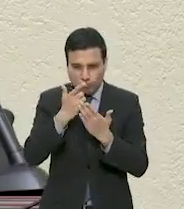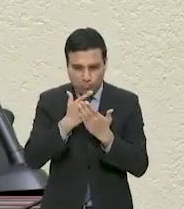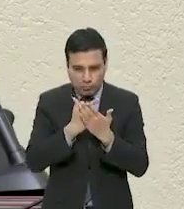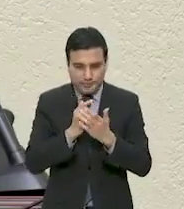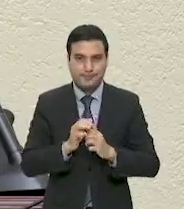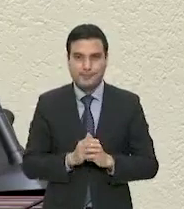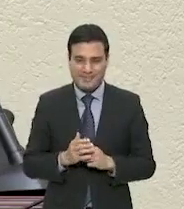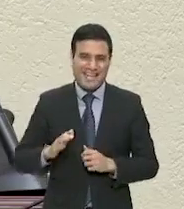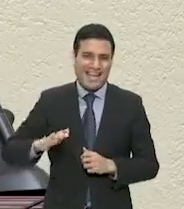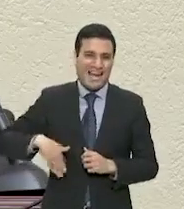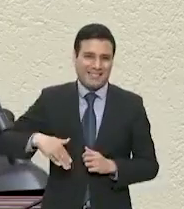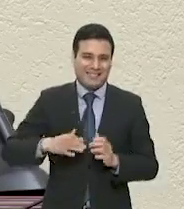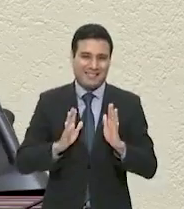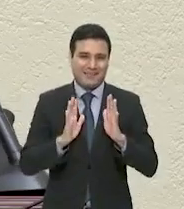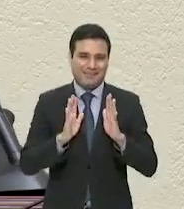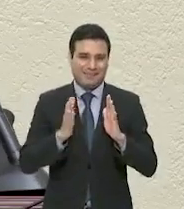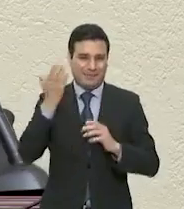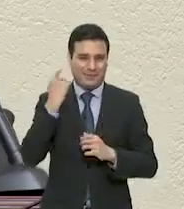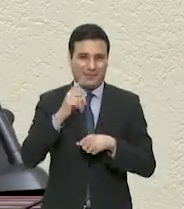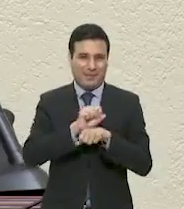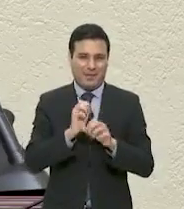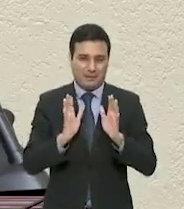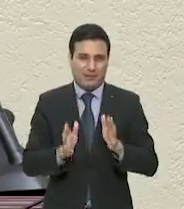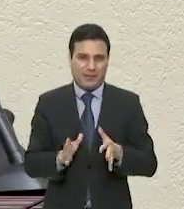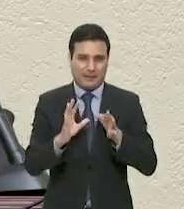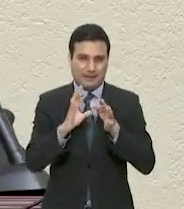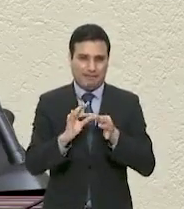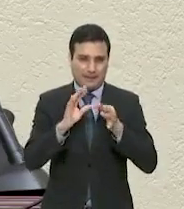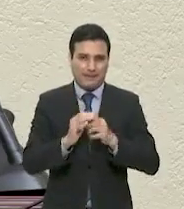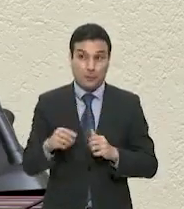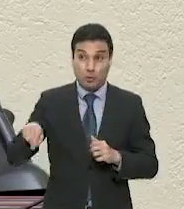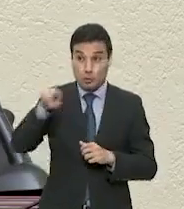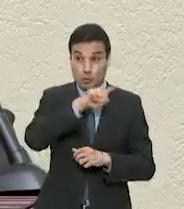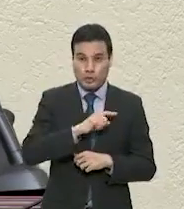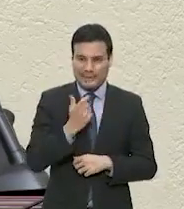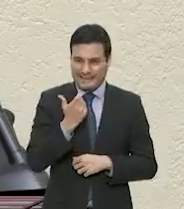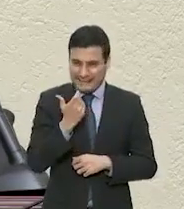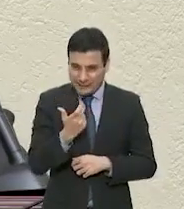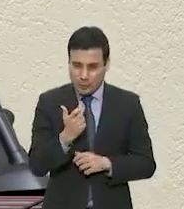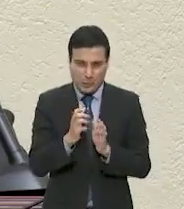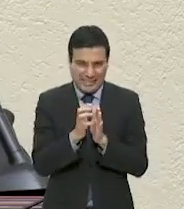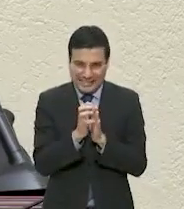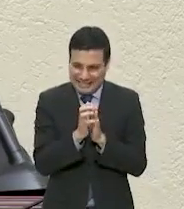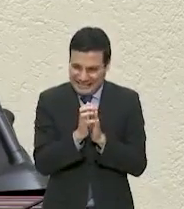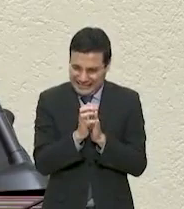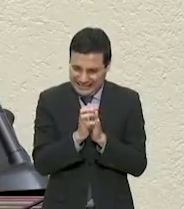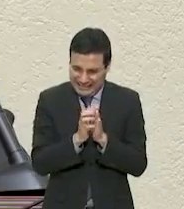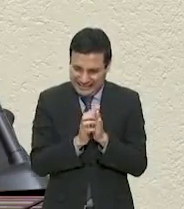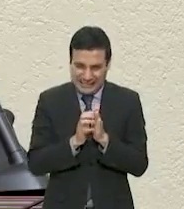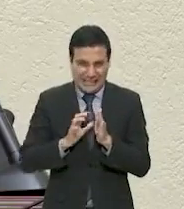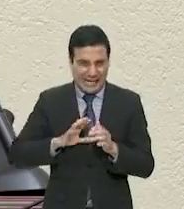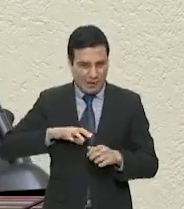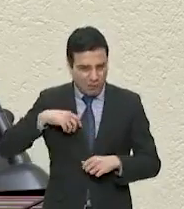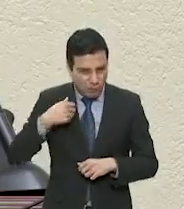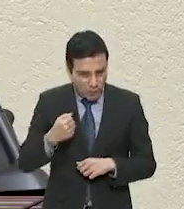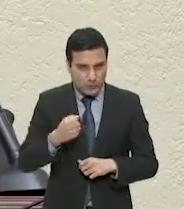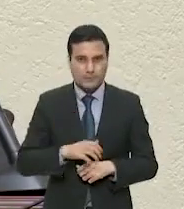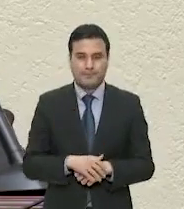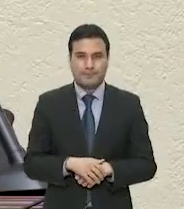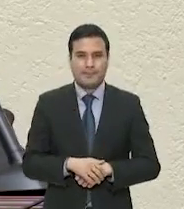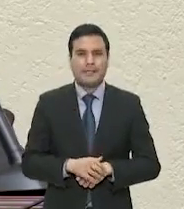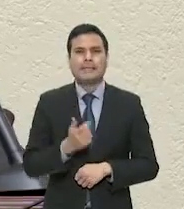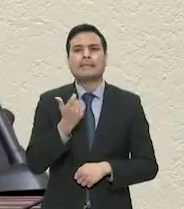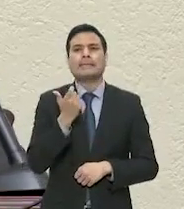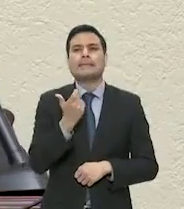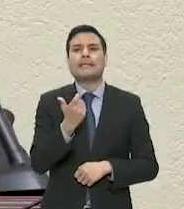comentó en este consejo hace ocho días haciendo los máximos esfuerzos de ajuste y estableciendo metas de ahorro se logró concretar